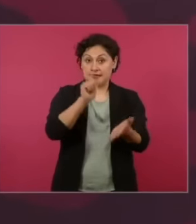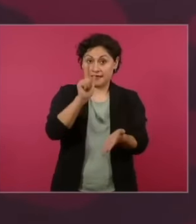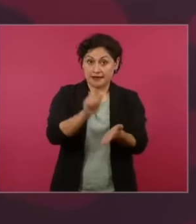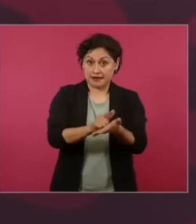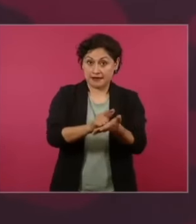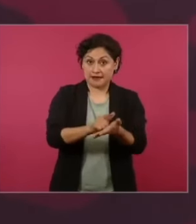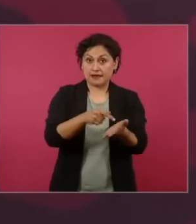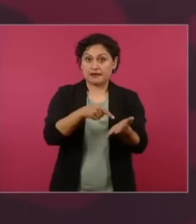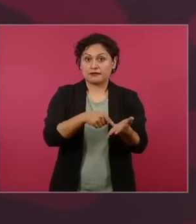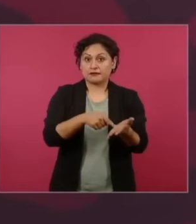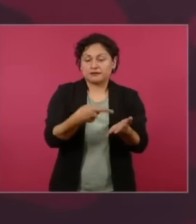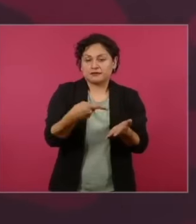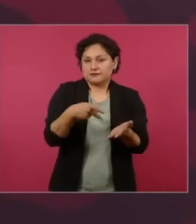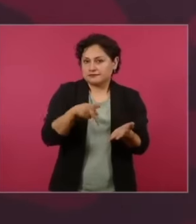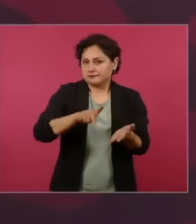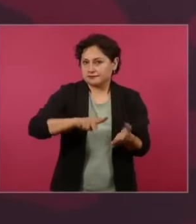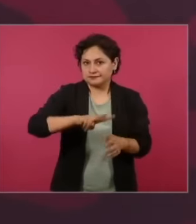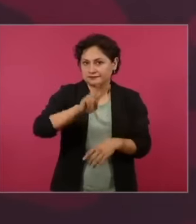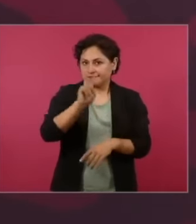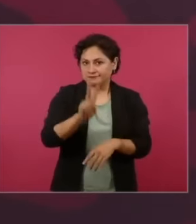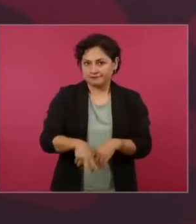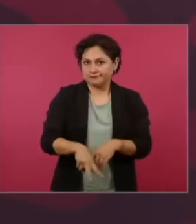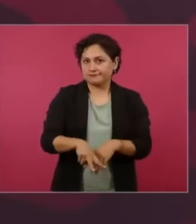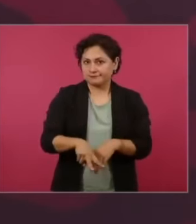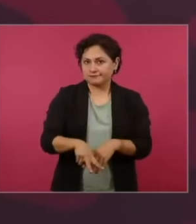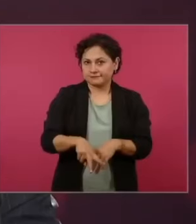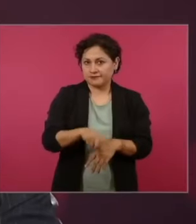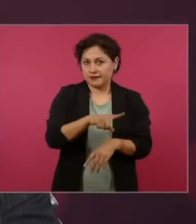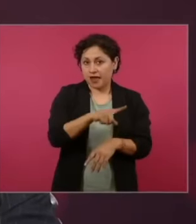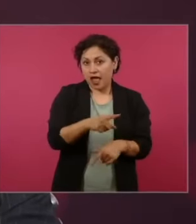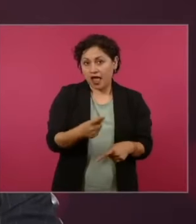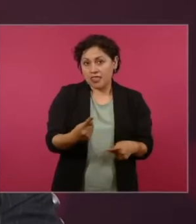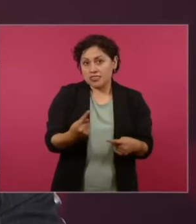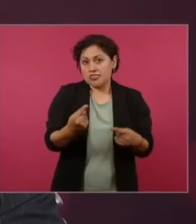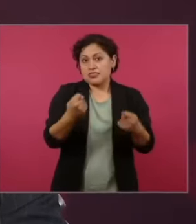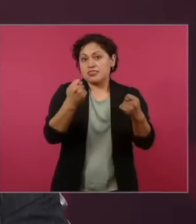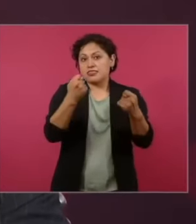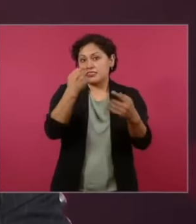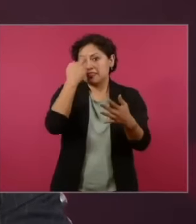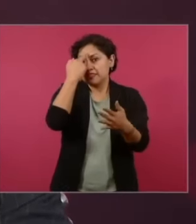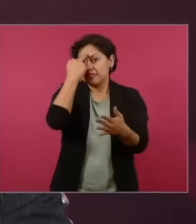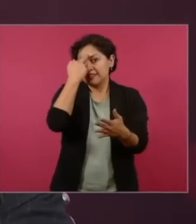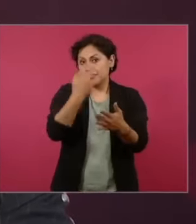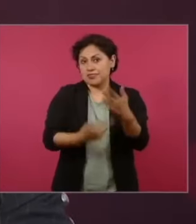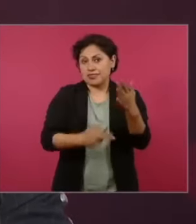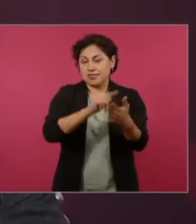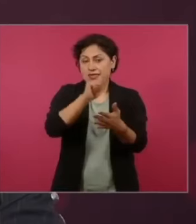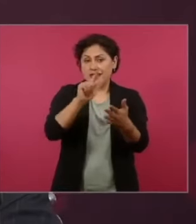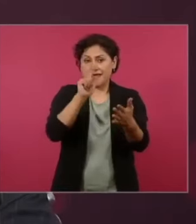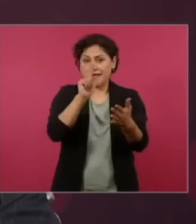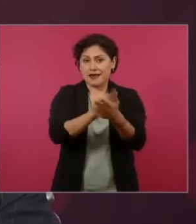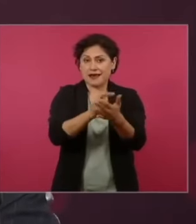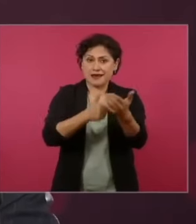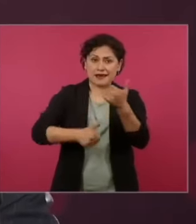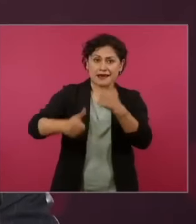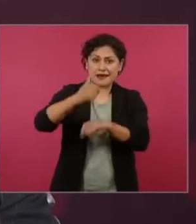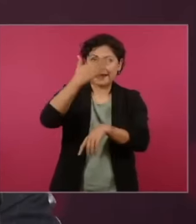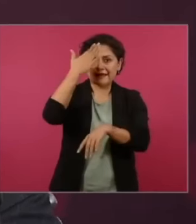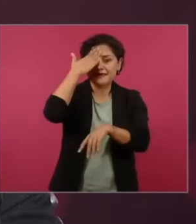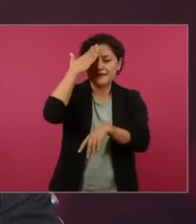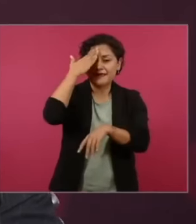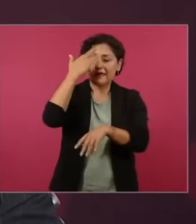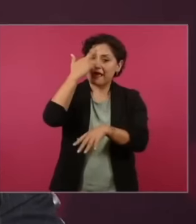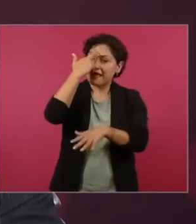cuando lo que están haciendo es violando leyes, destruyendo el territorio.